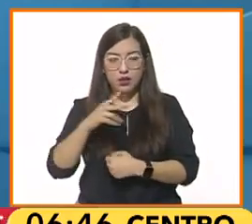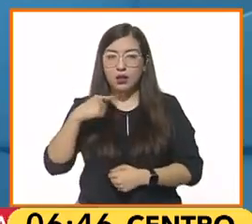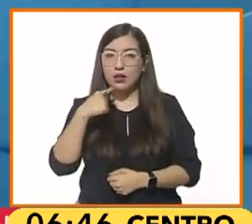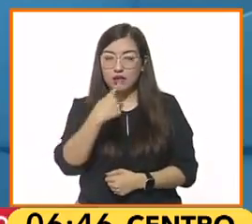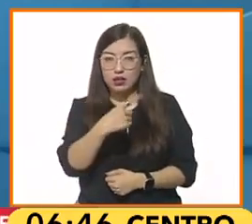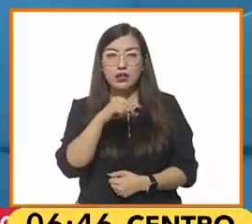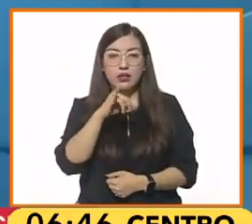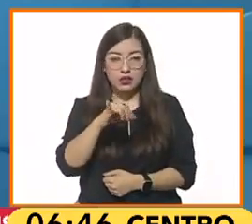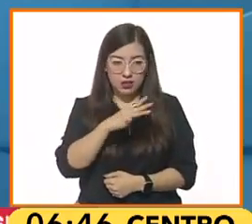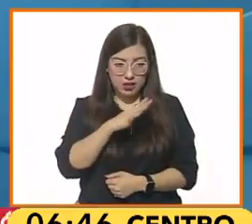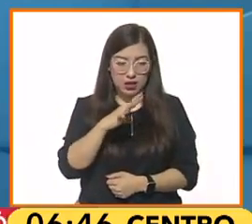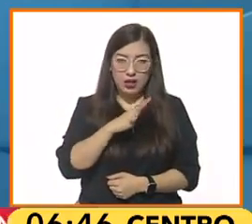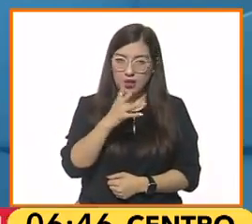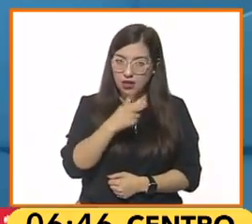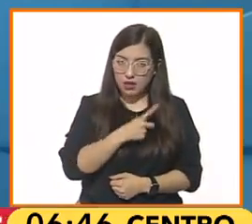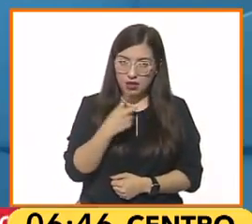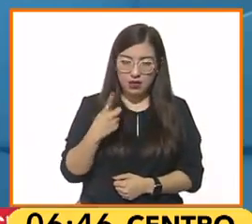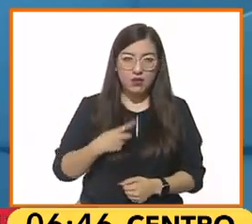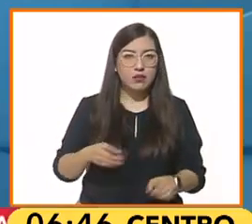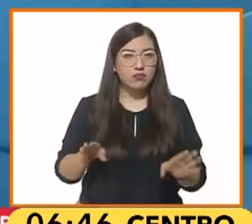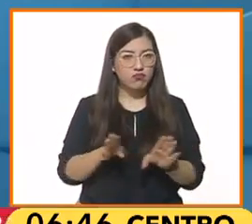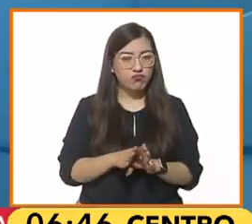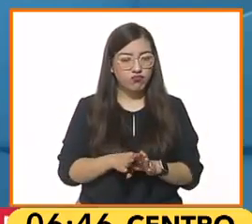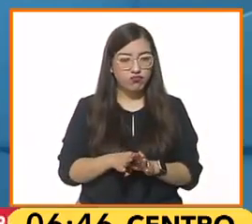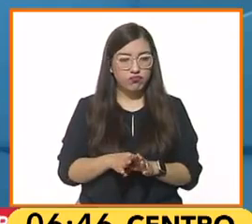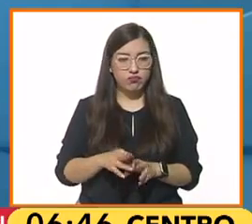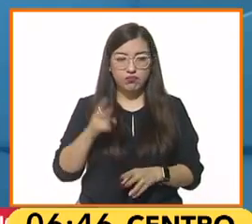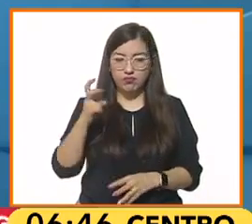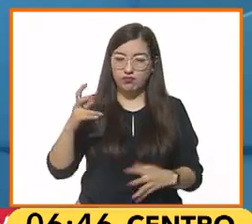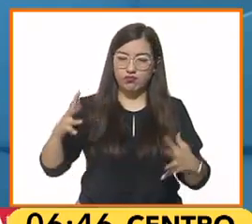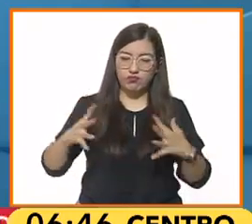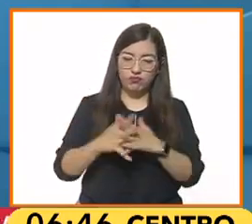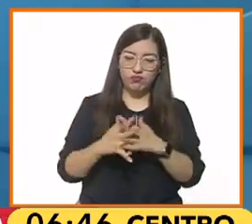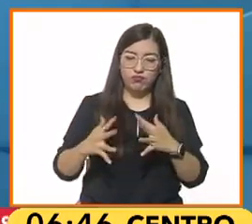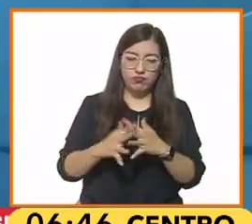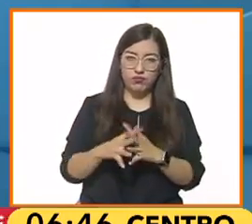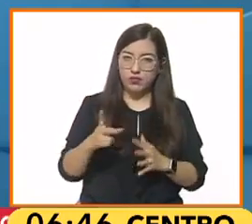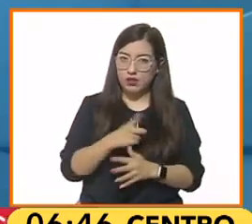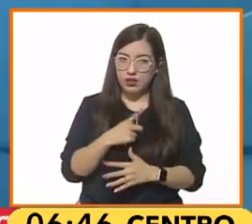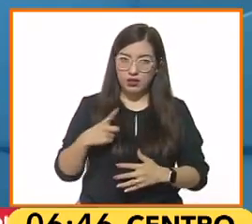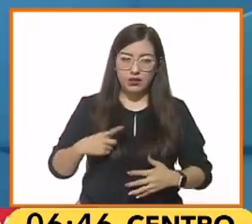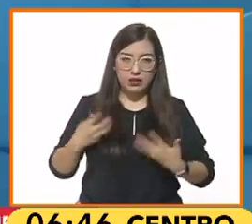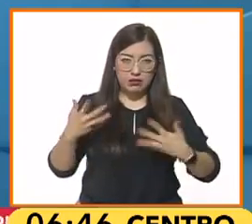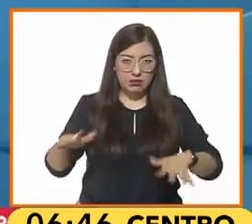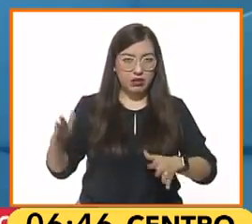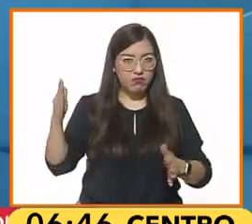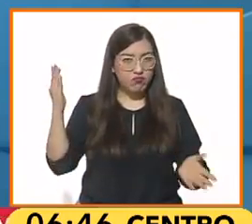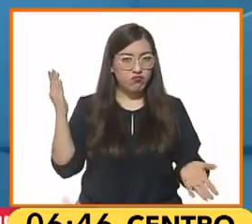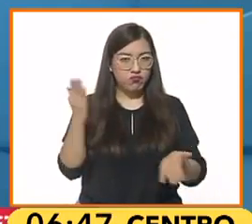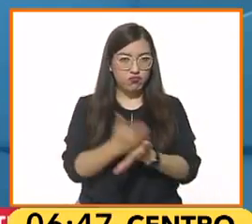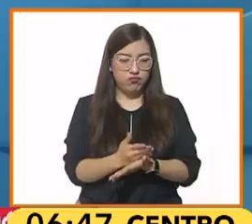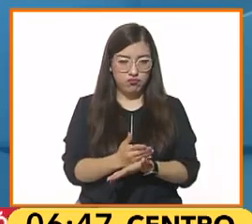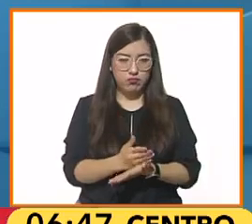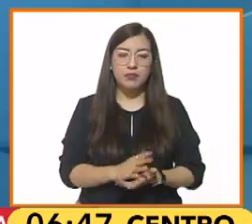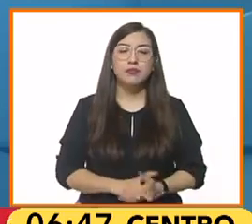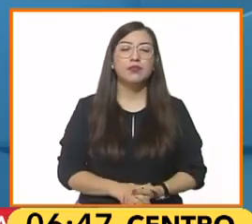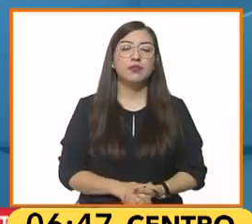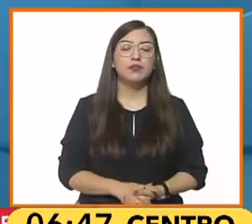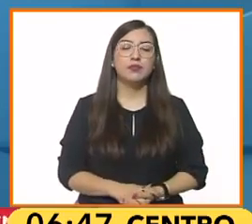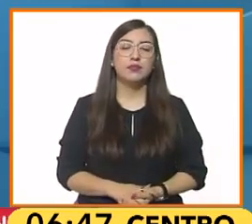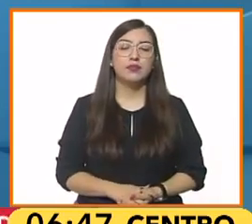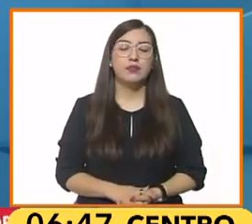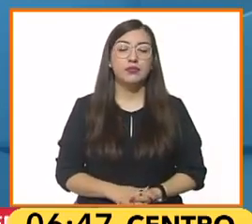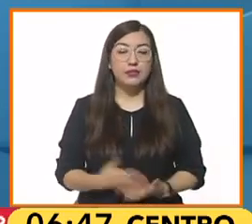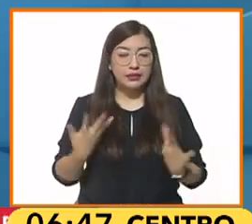de detener este conflicto allá en Oriente Medio. Sin embargo, pues hemos visto y está muy